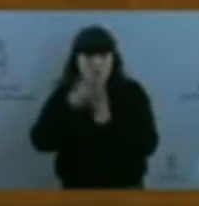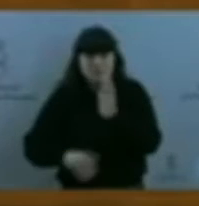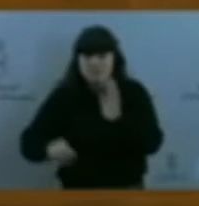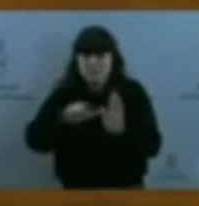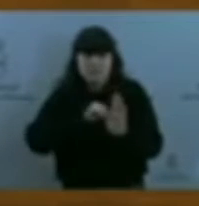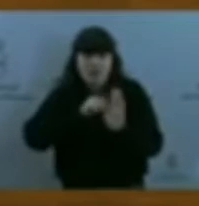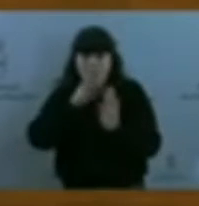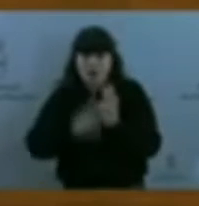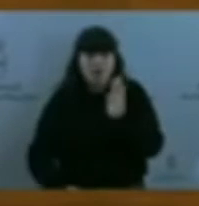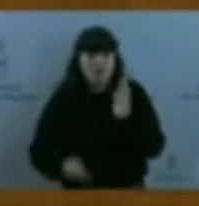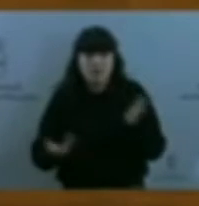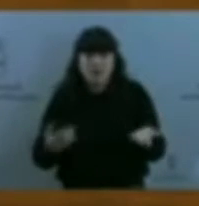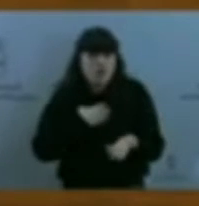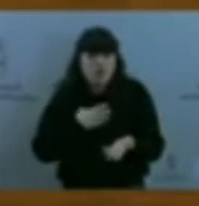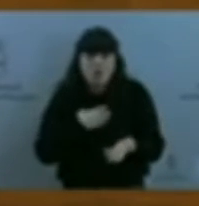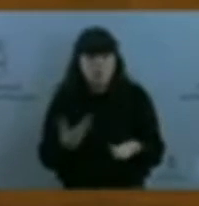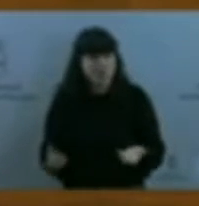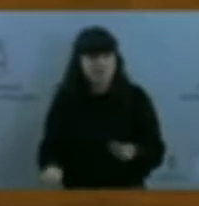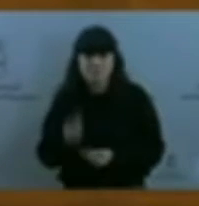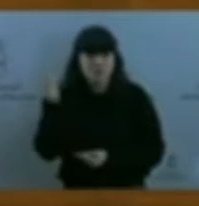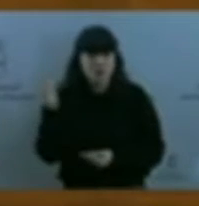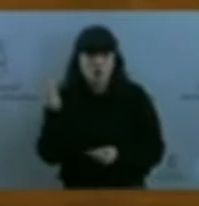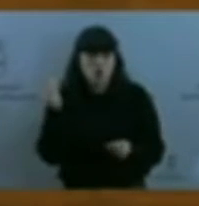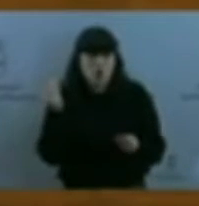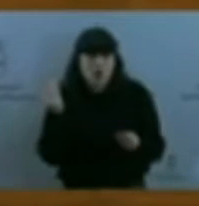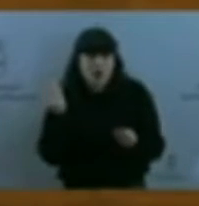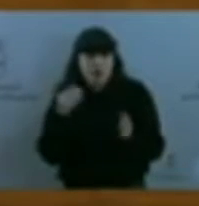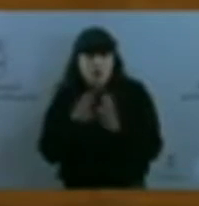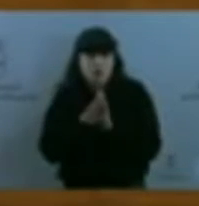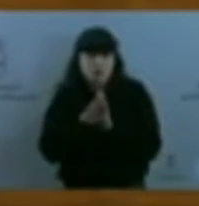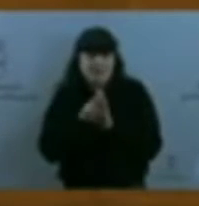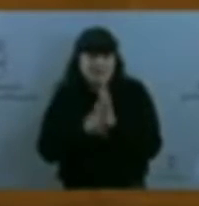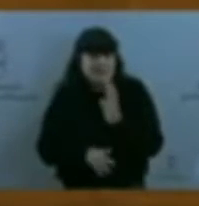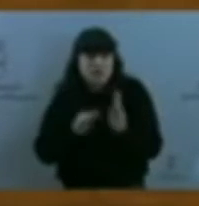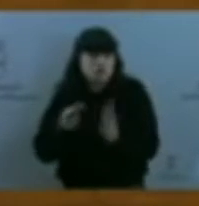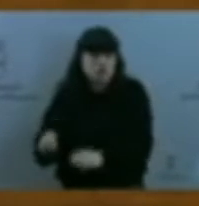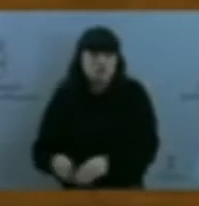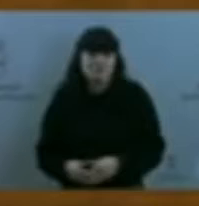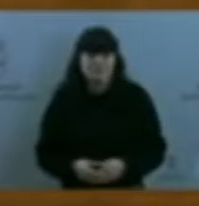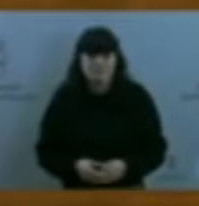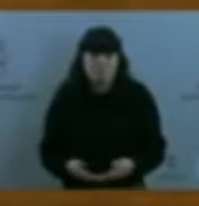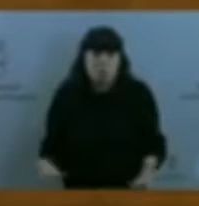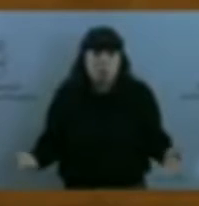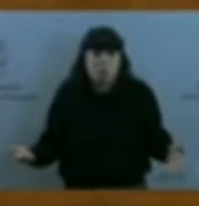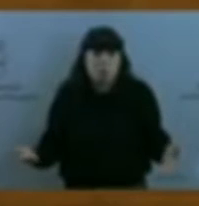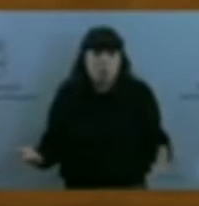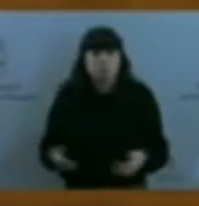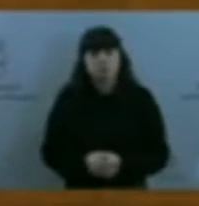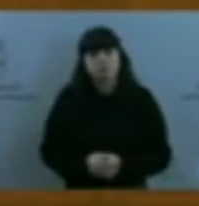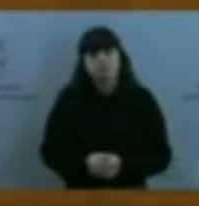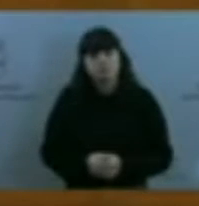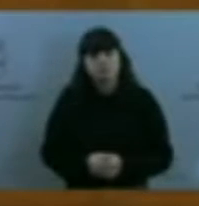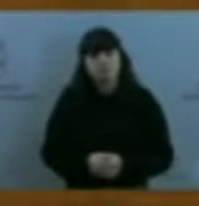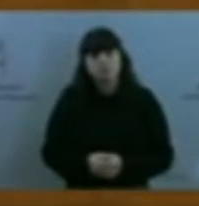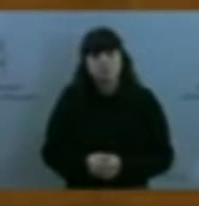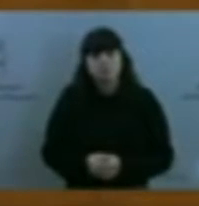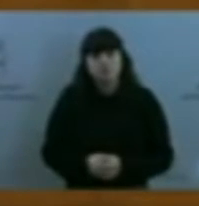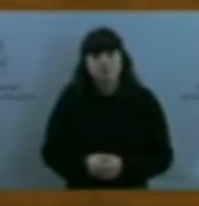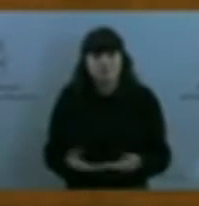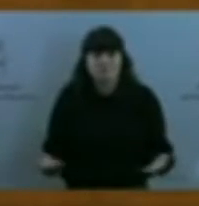mejorar las listas de espera. Vamos, es un absurdo. De